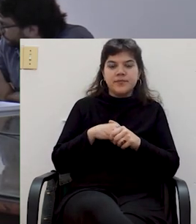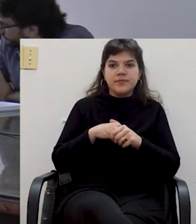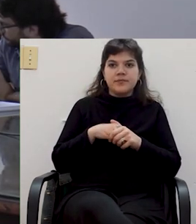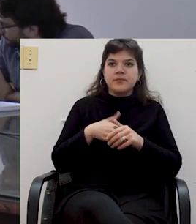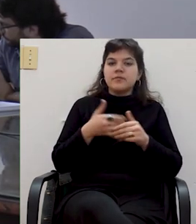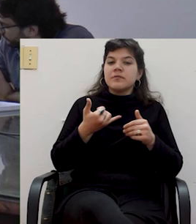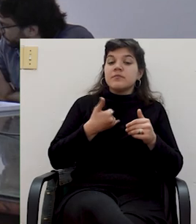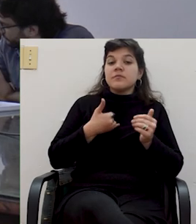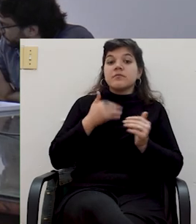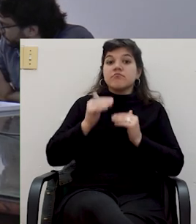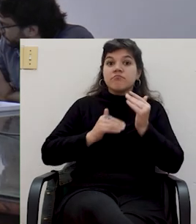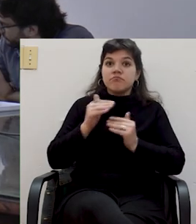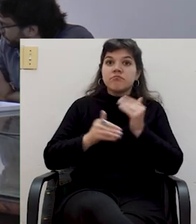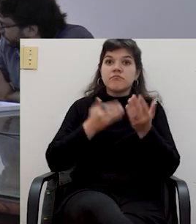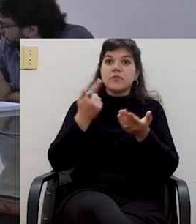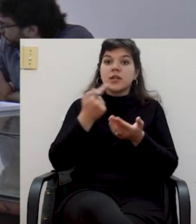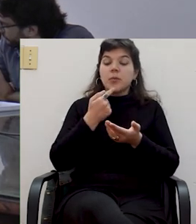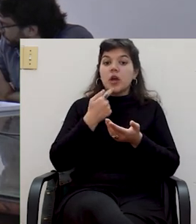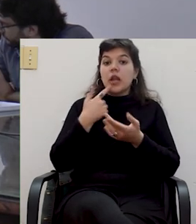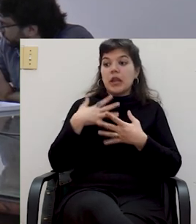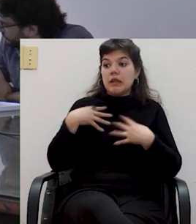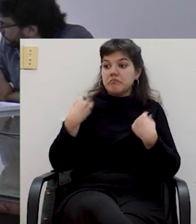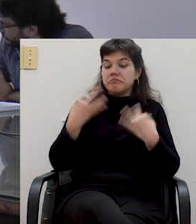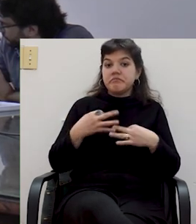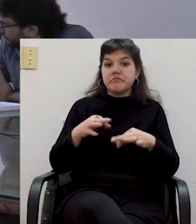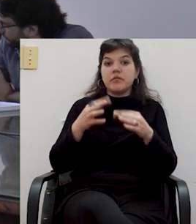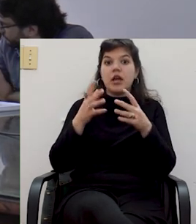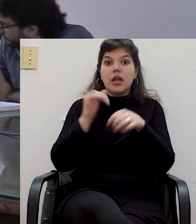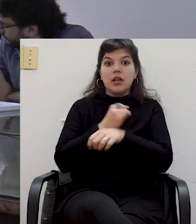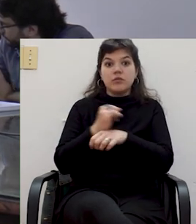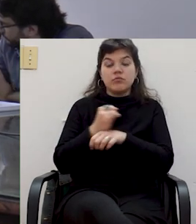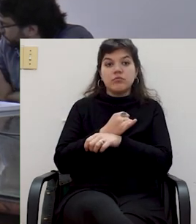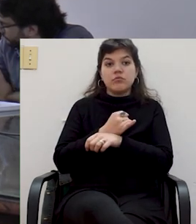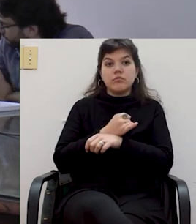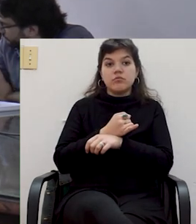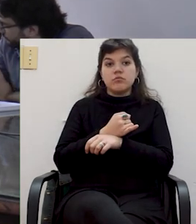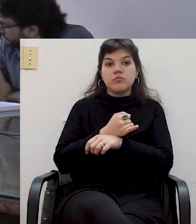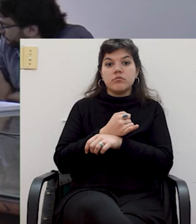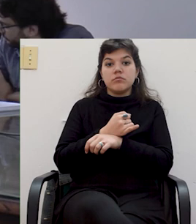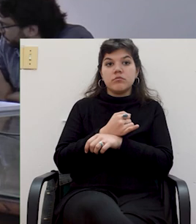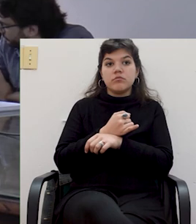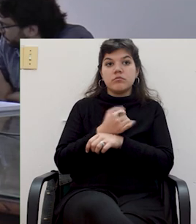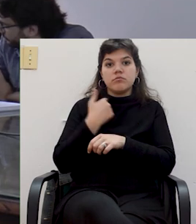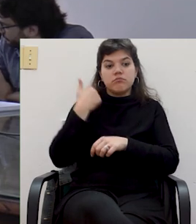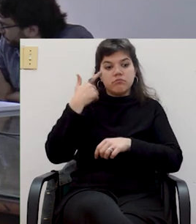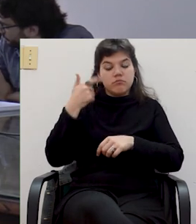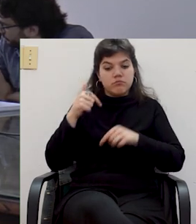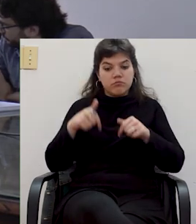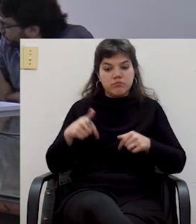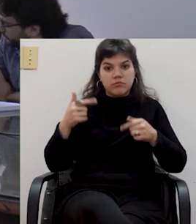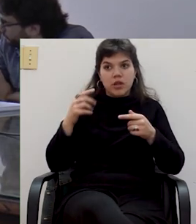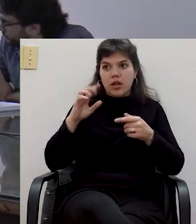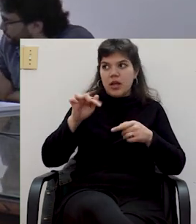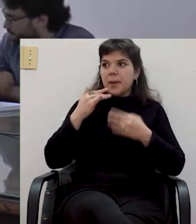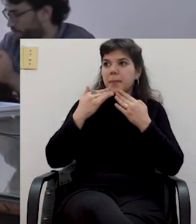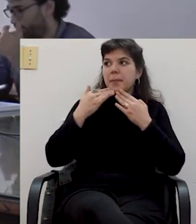¿Cómo desarrollar políticas de bienestar desde la institución? Creo que era más o menos una de esas las